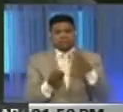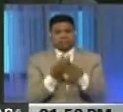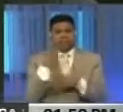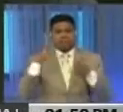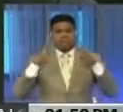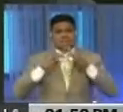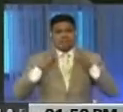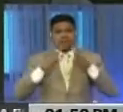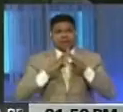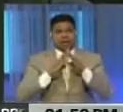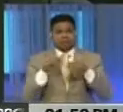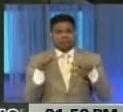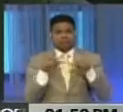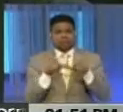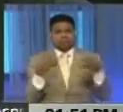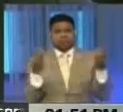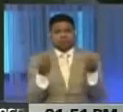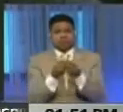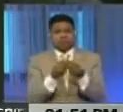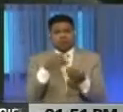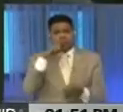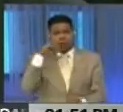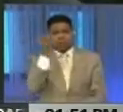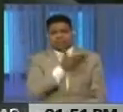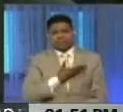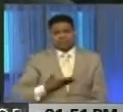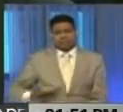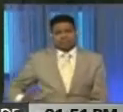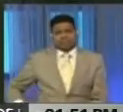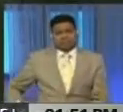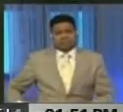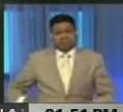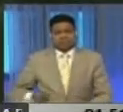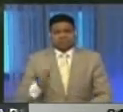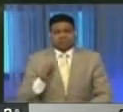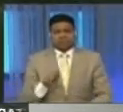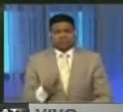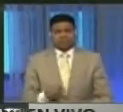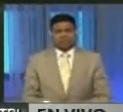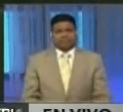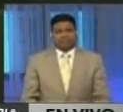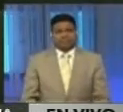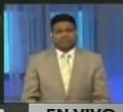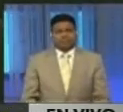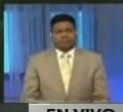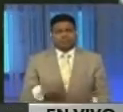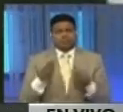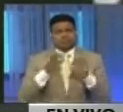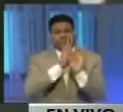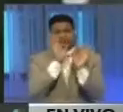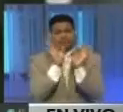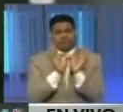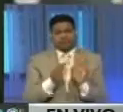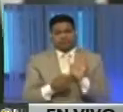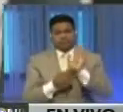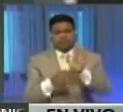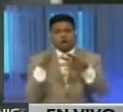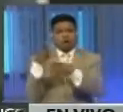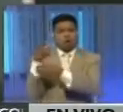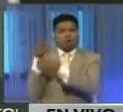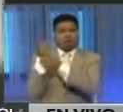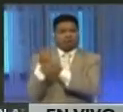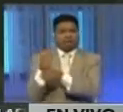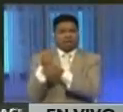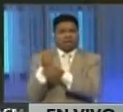Miraflores, sostienen un encuentro con el presidente de la República, Nicolás Maduro Moros, como una muestra de la confianza de las